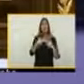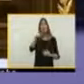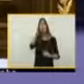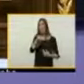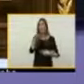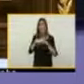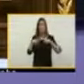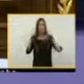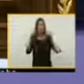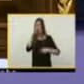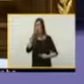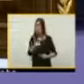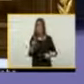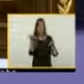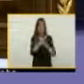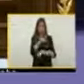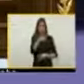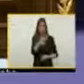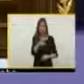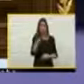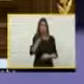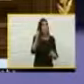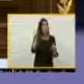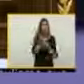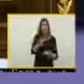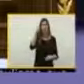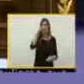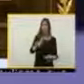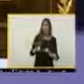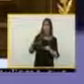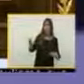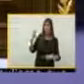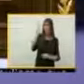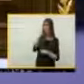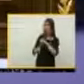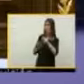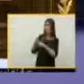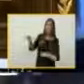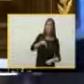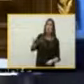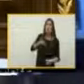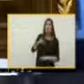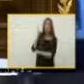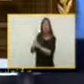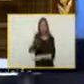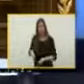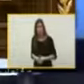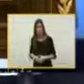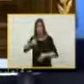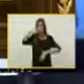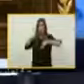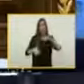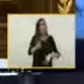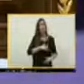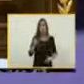a solución Monti. Quero decir, que todavía está en riba da mesa a posibilidade de que unha... que se